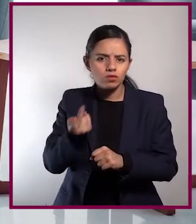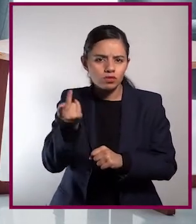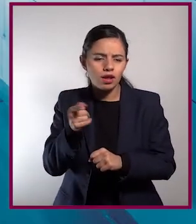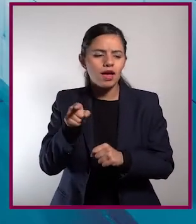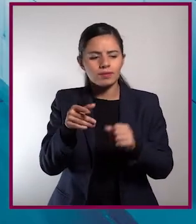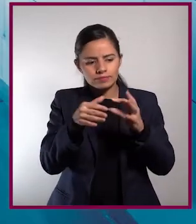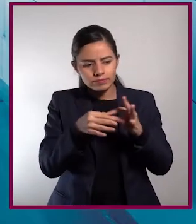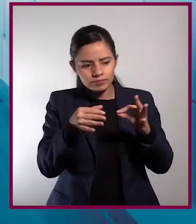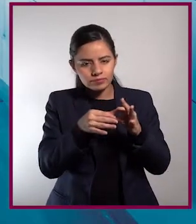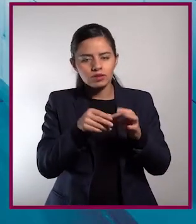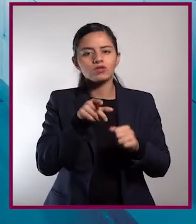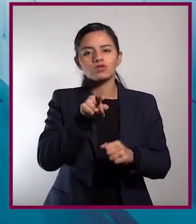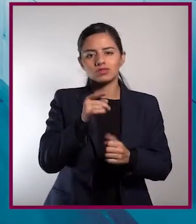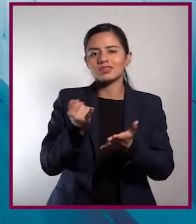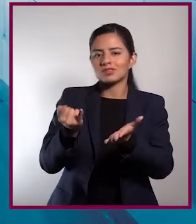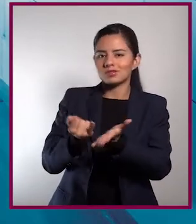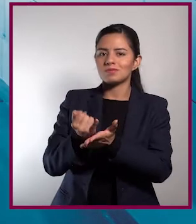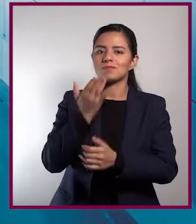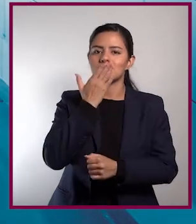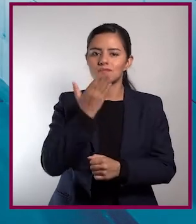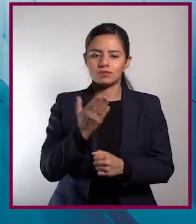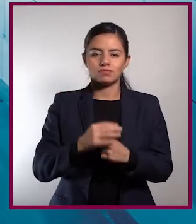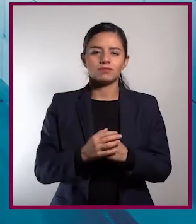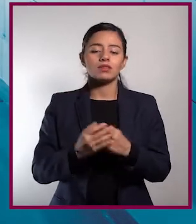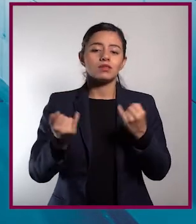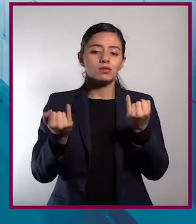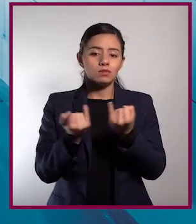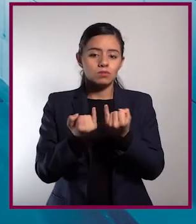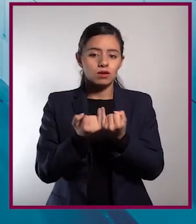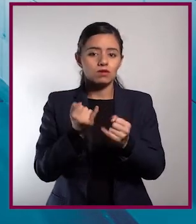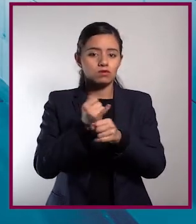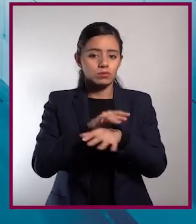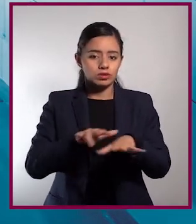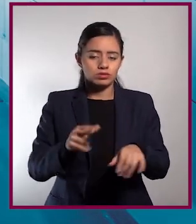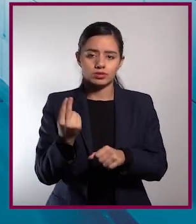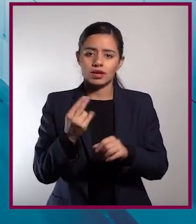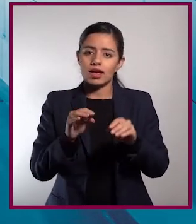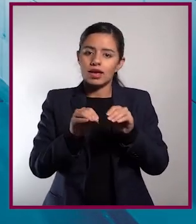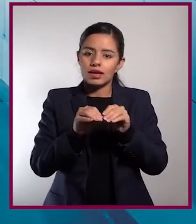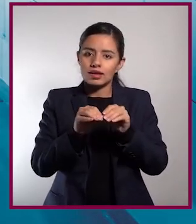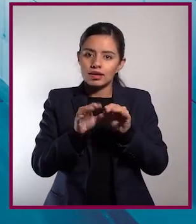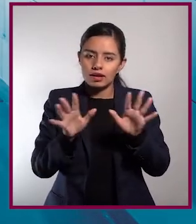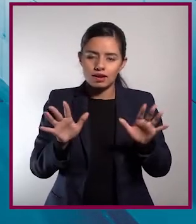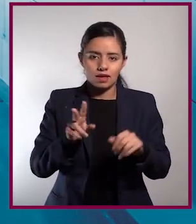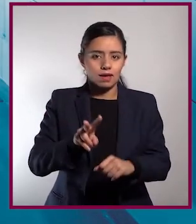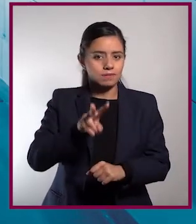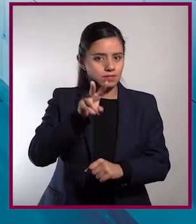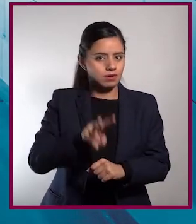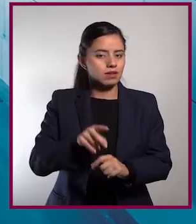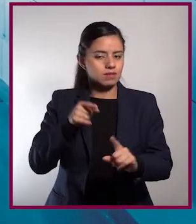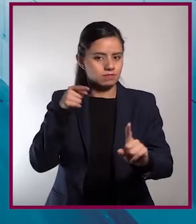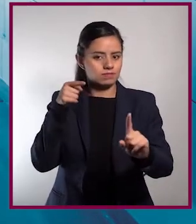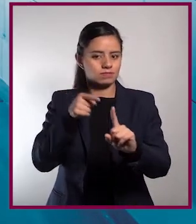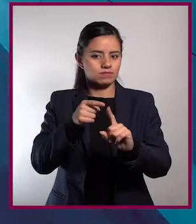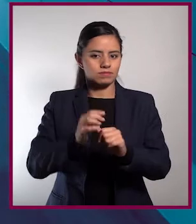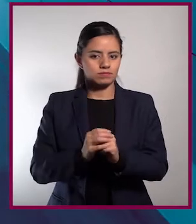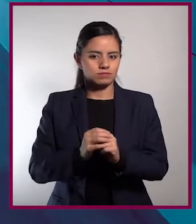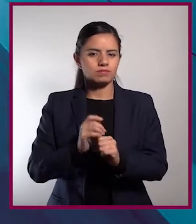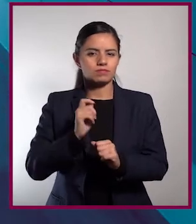decisión. Por un lado, la información brindada al paciente debe ser clara, suficiente, veraz y